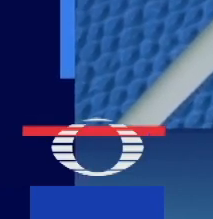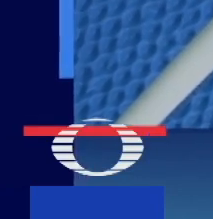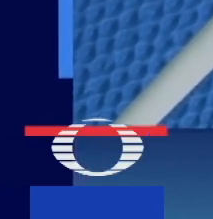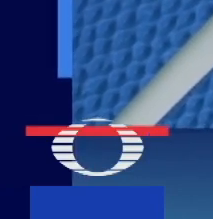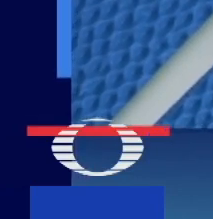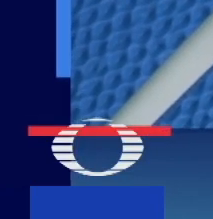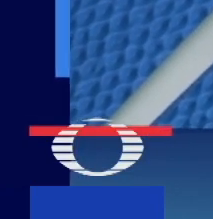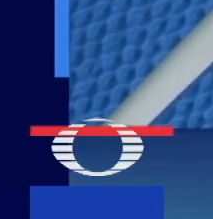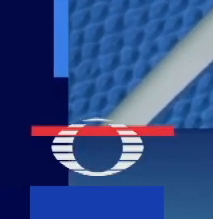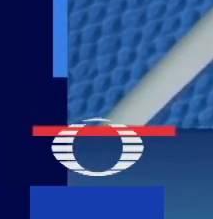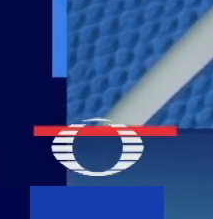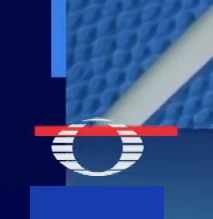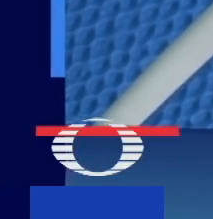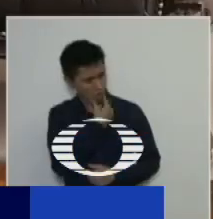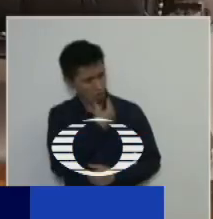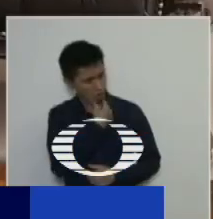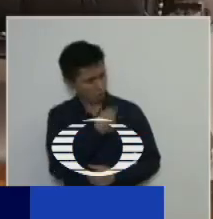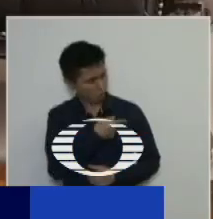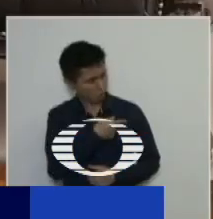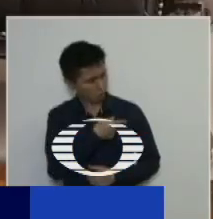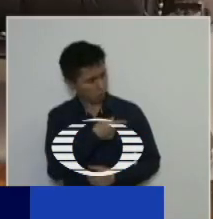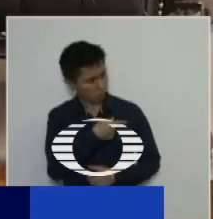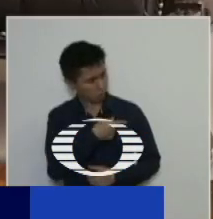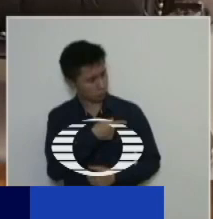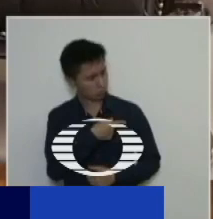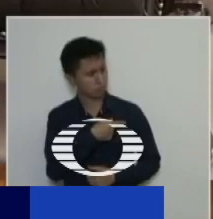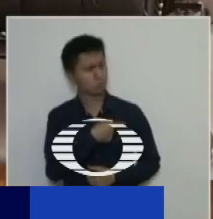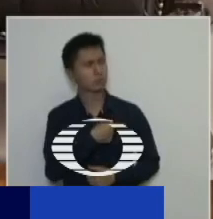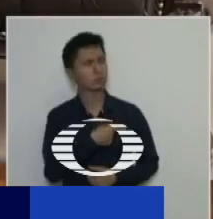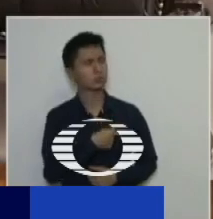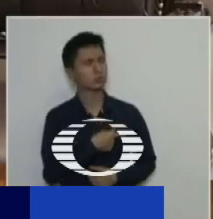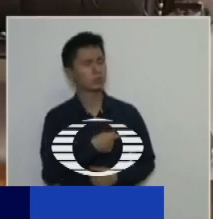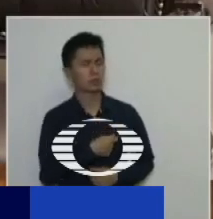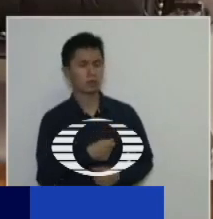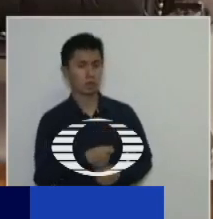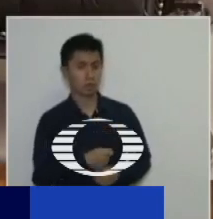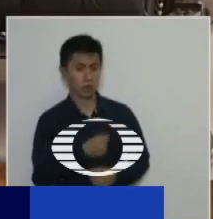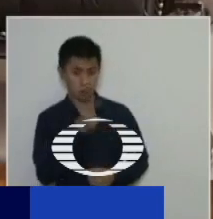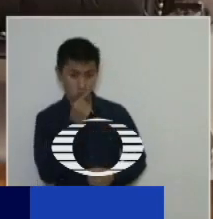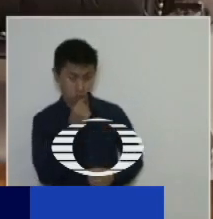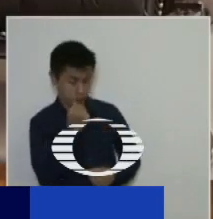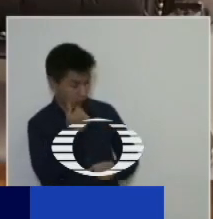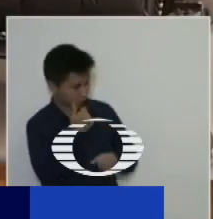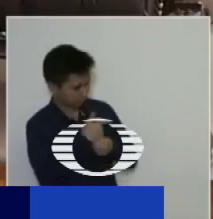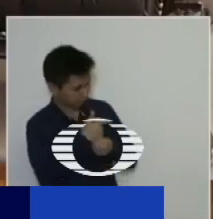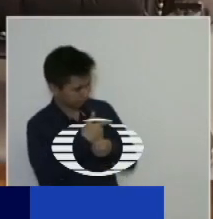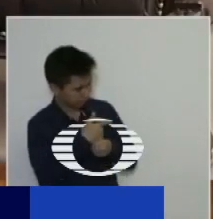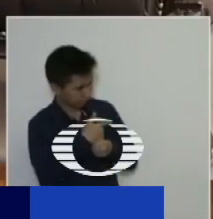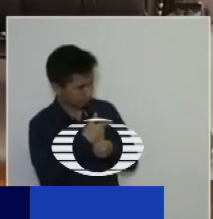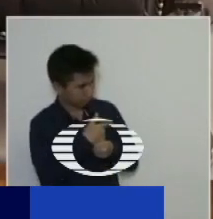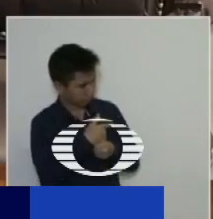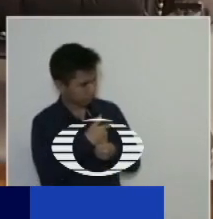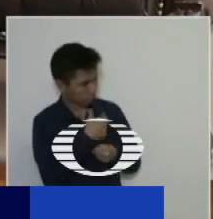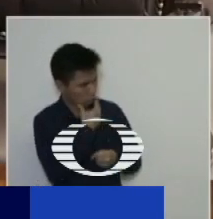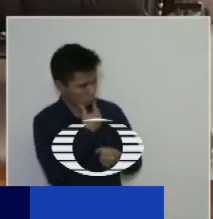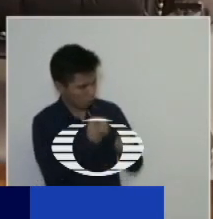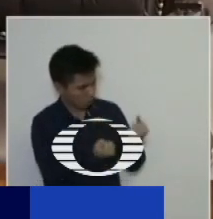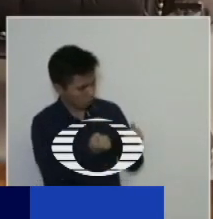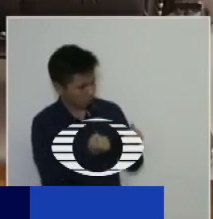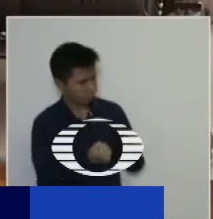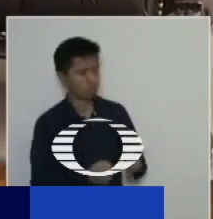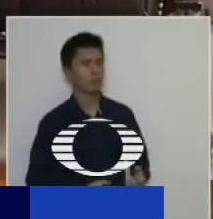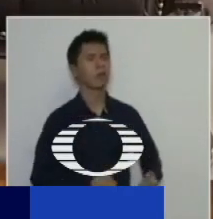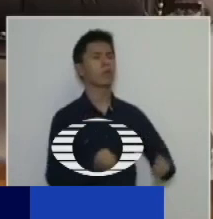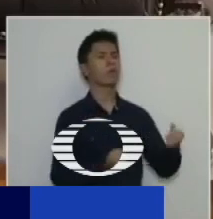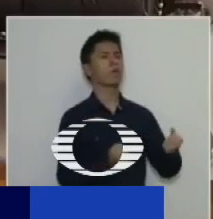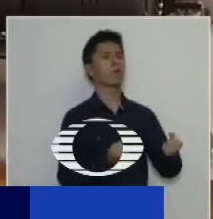de las 18 horas del 9 de mayo y que una vez que está esta persona que conducía esta camioneta de color roja advierte la presencia de